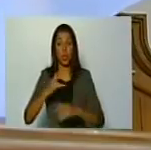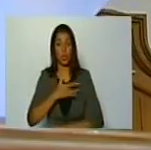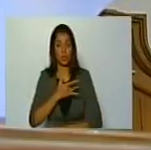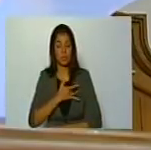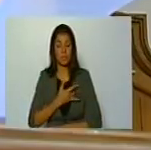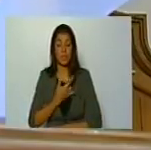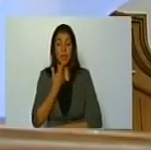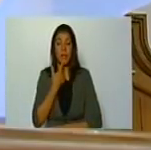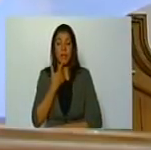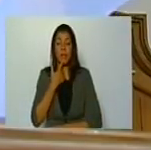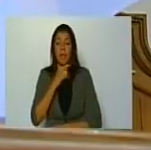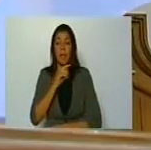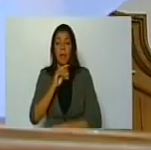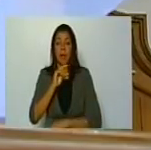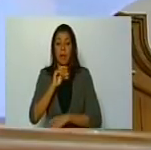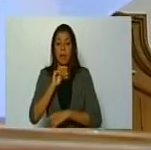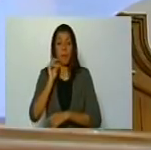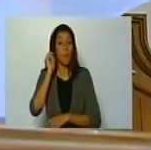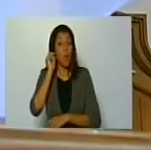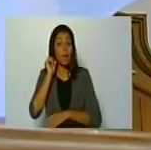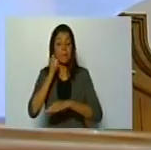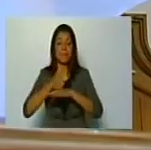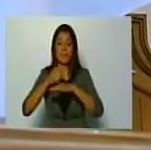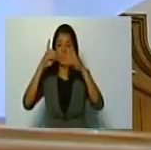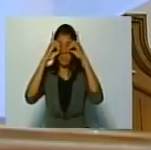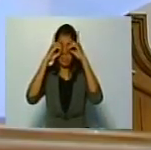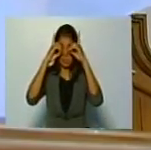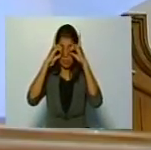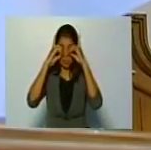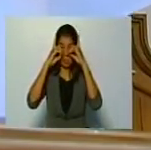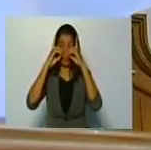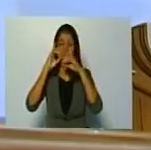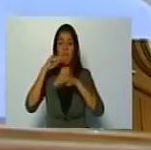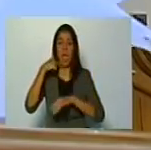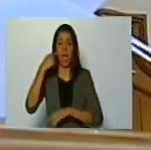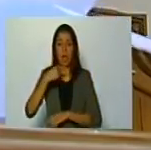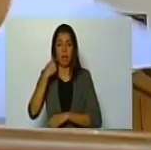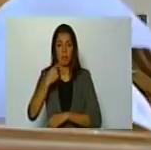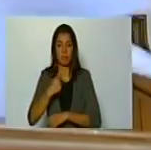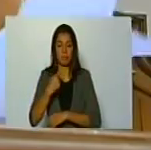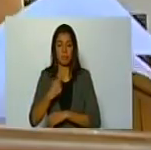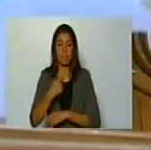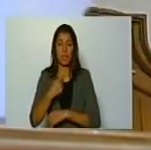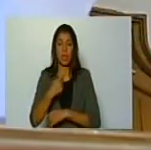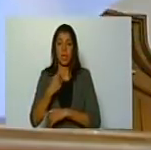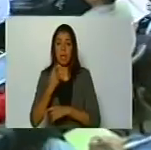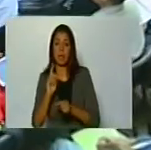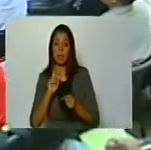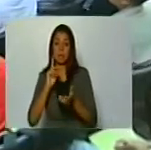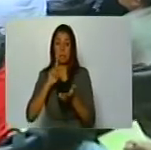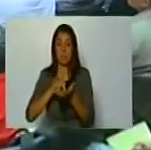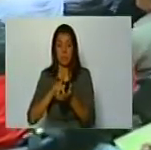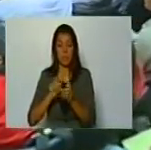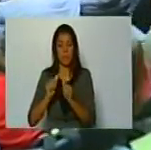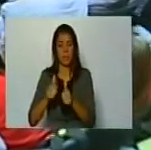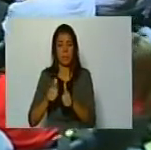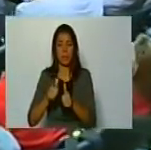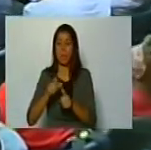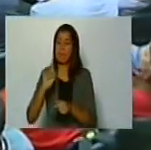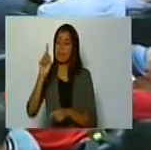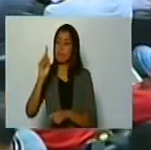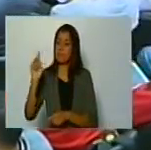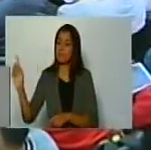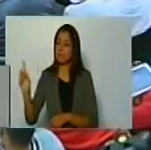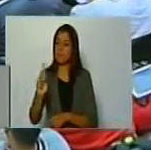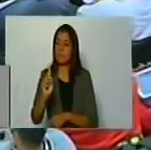la presidenta Delcy Eloína Rodríguez Gómez, previamente incorporada a la sesión, otorgó el derecho de